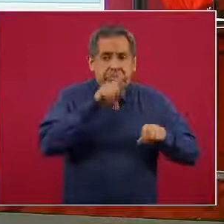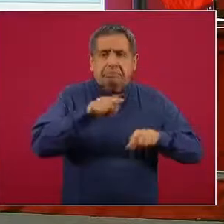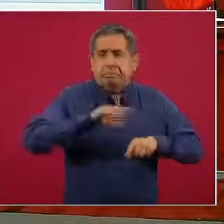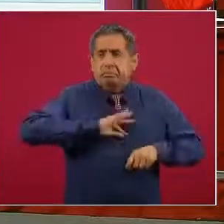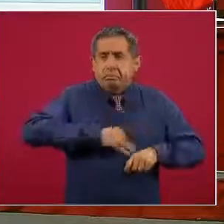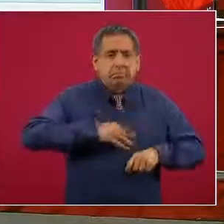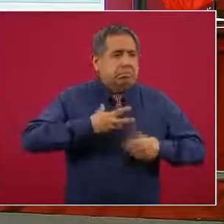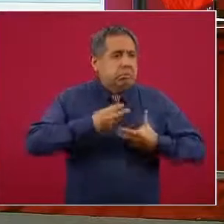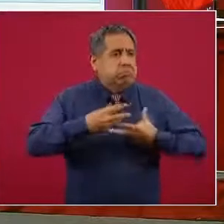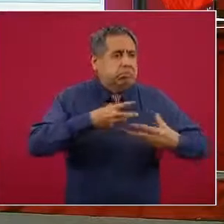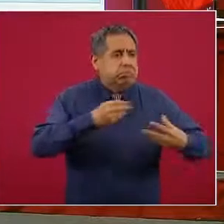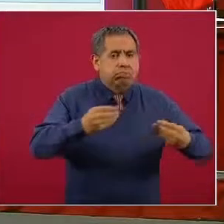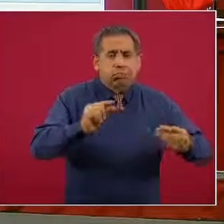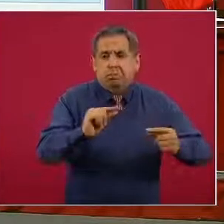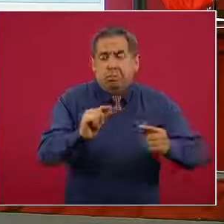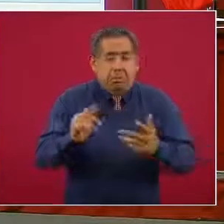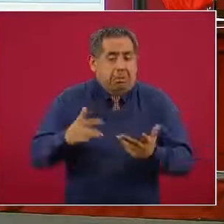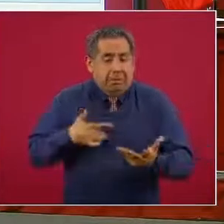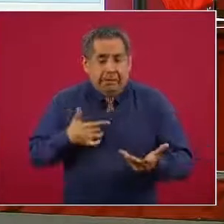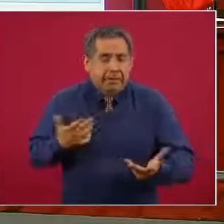se ha estimado, a la transmisión.